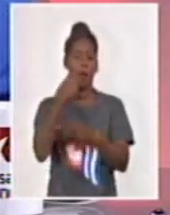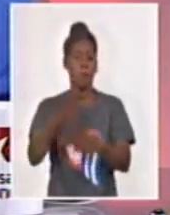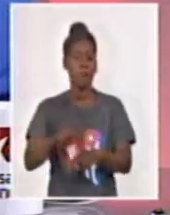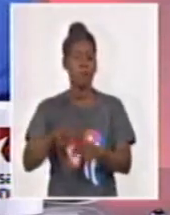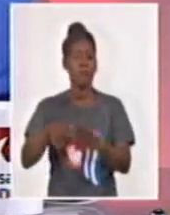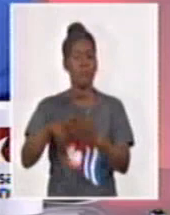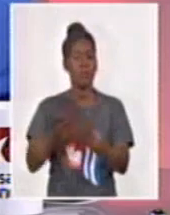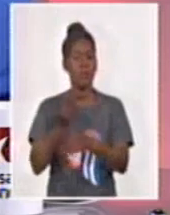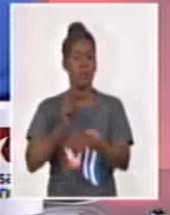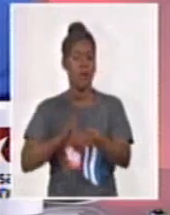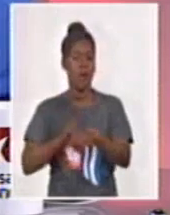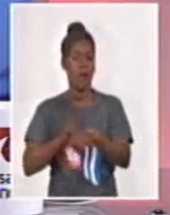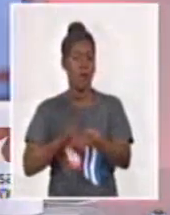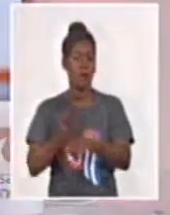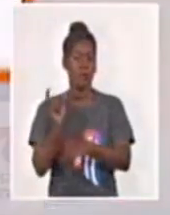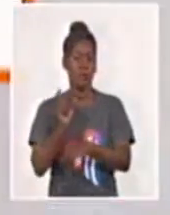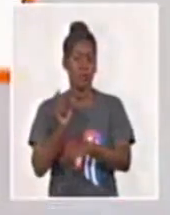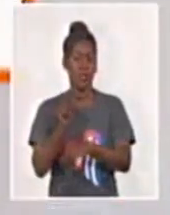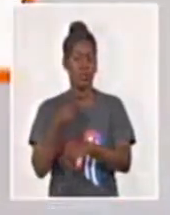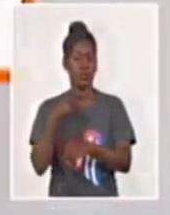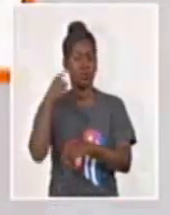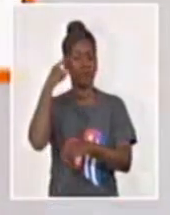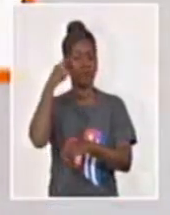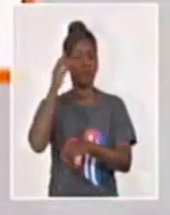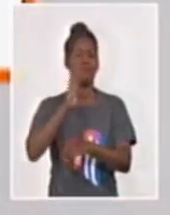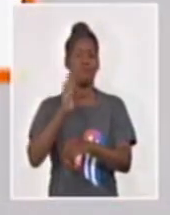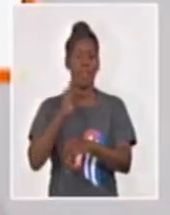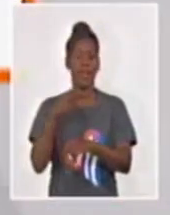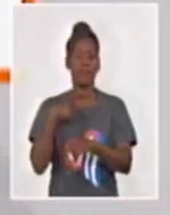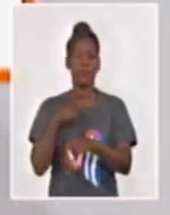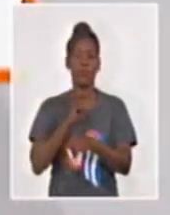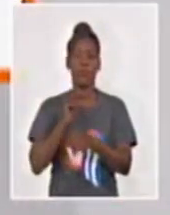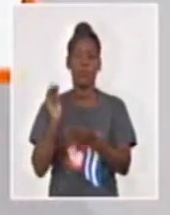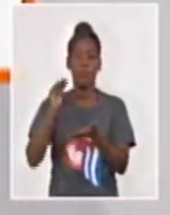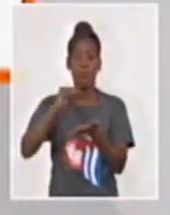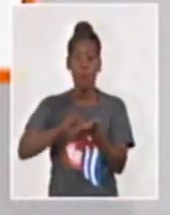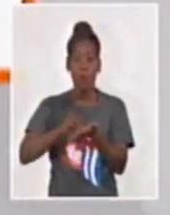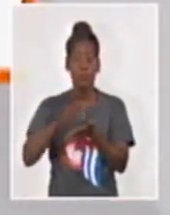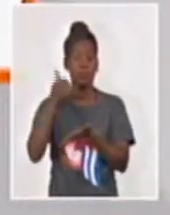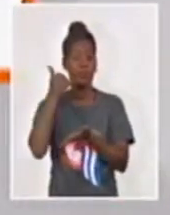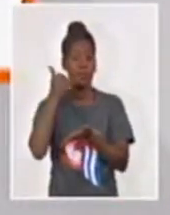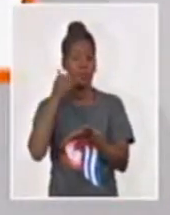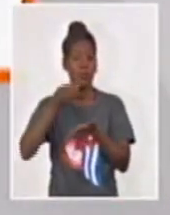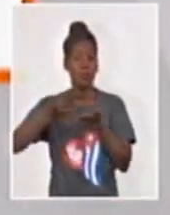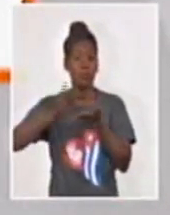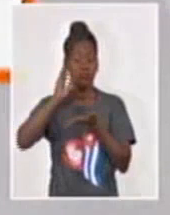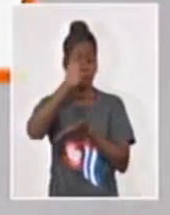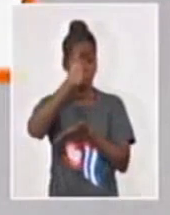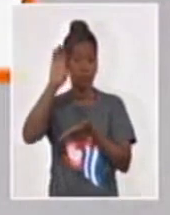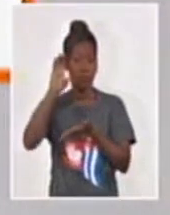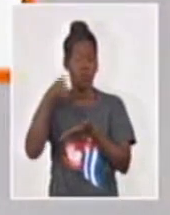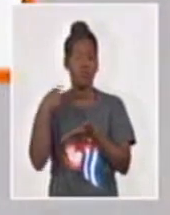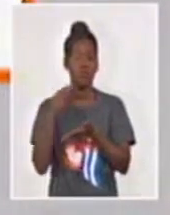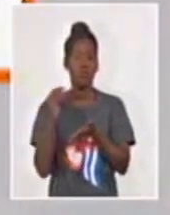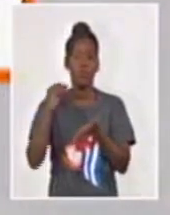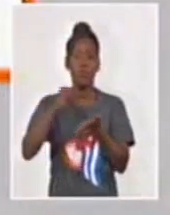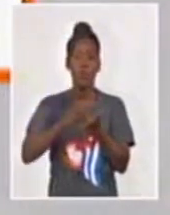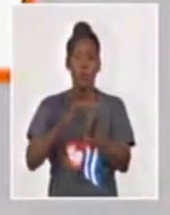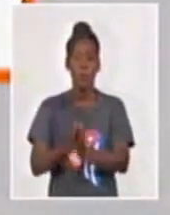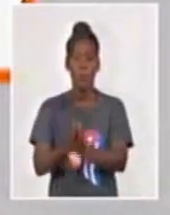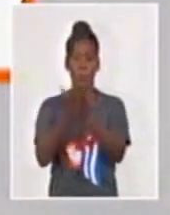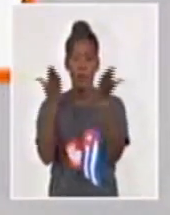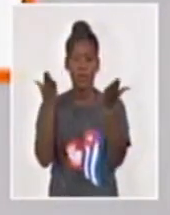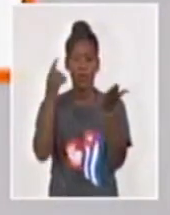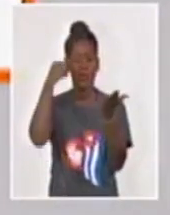del Tribuna de La Habana, o sea, el periódico digital, en el digital del Tribuna de La Habana, y también el portal